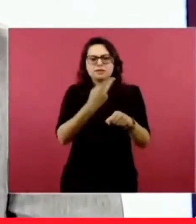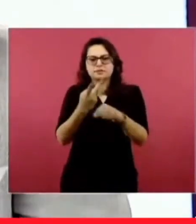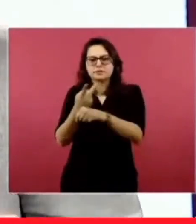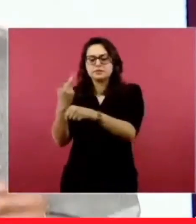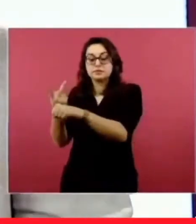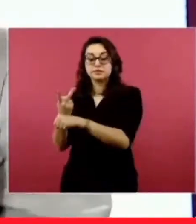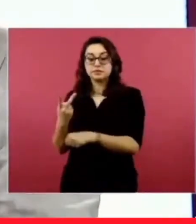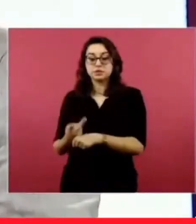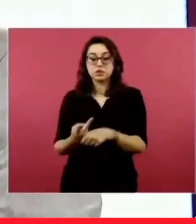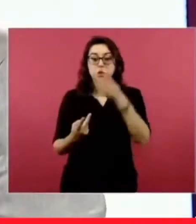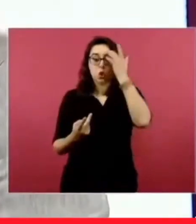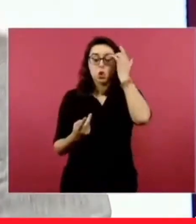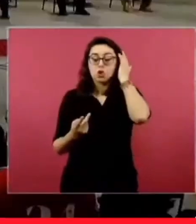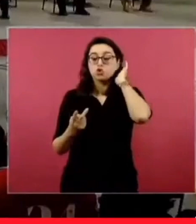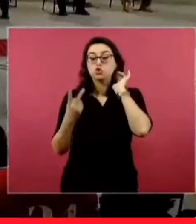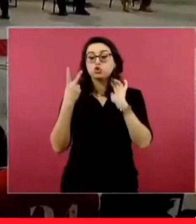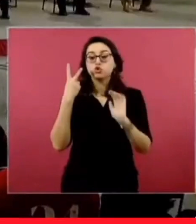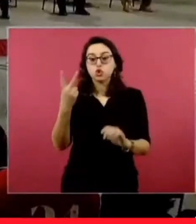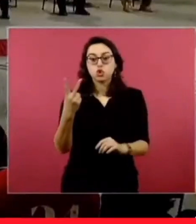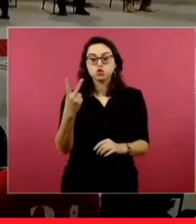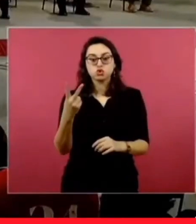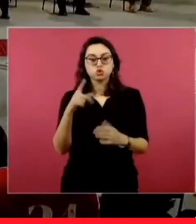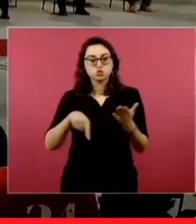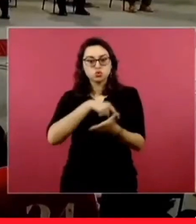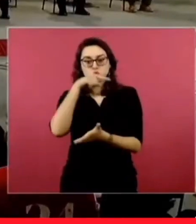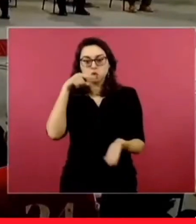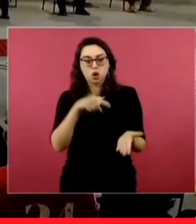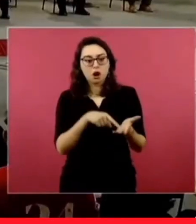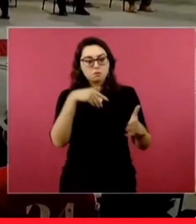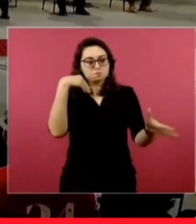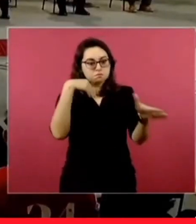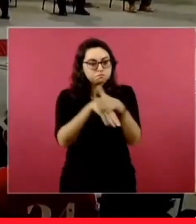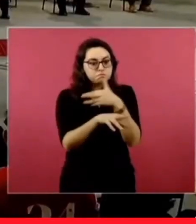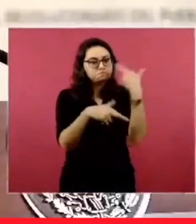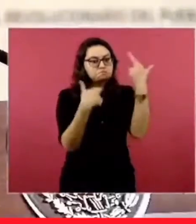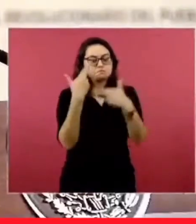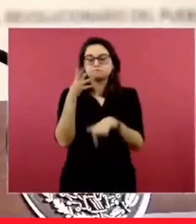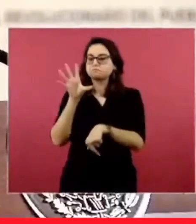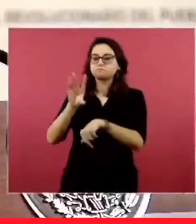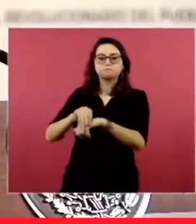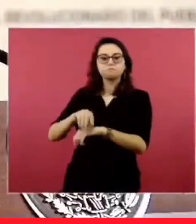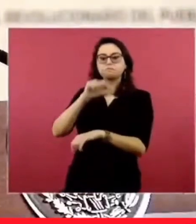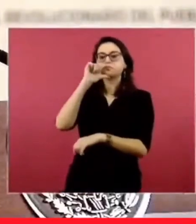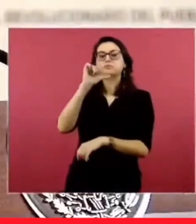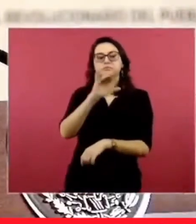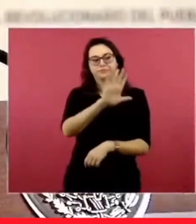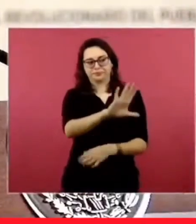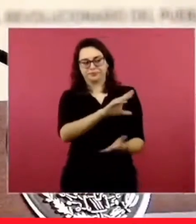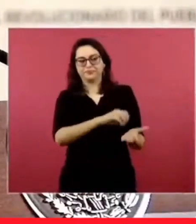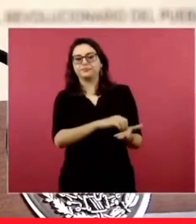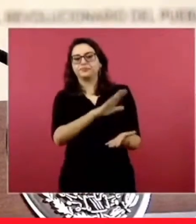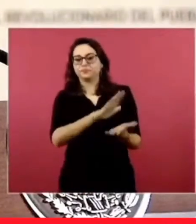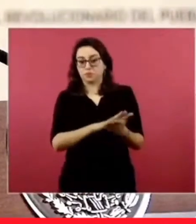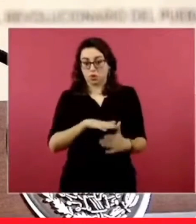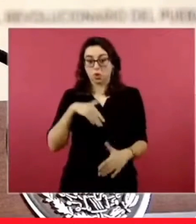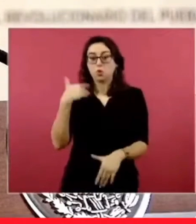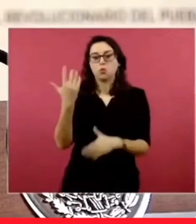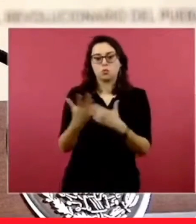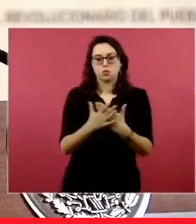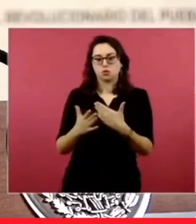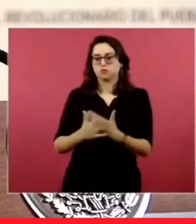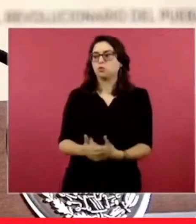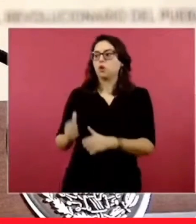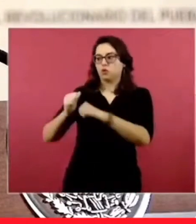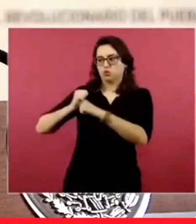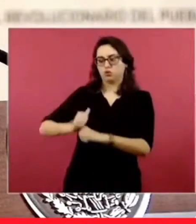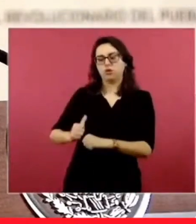Dos gasolineras no se dejaron verificar. Ya las estaremos visitando más adelante en compañía de otras dependencias del